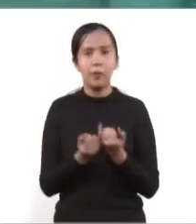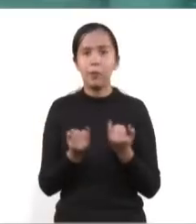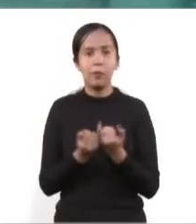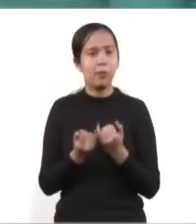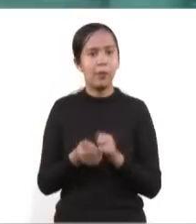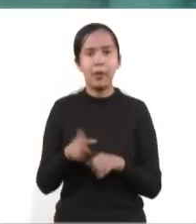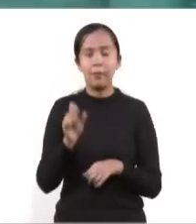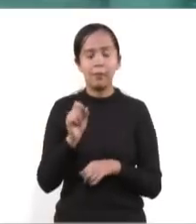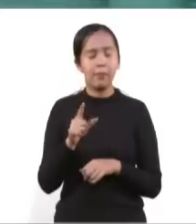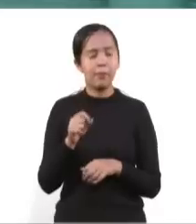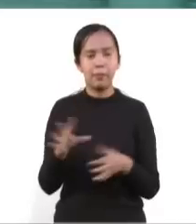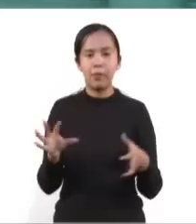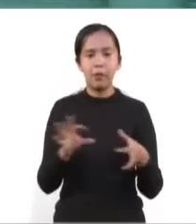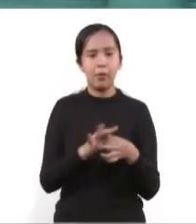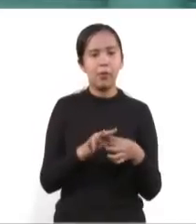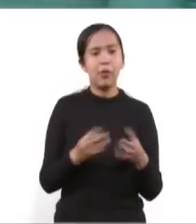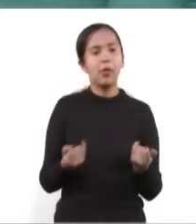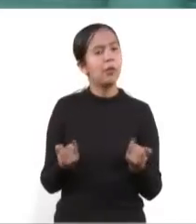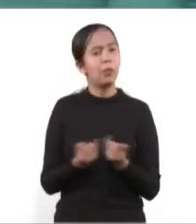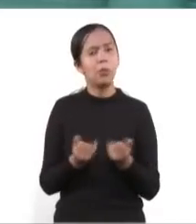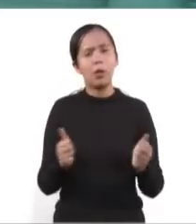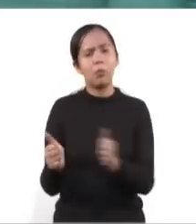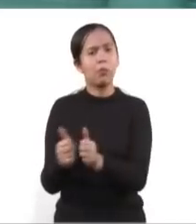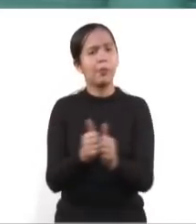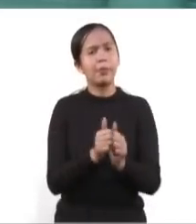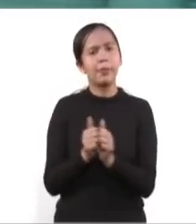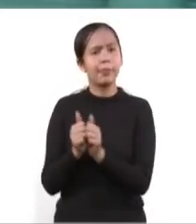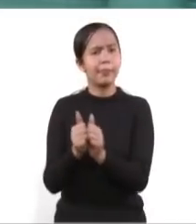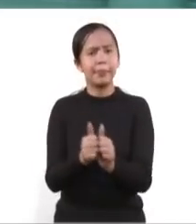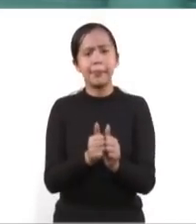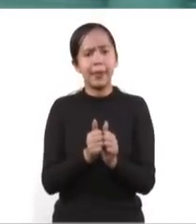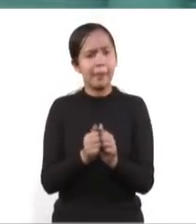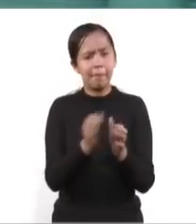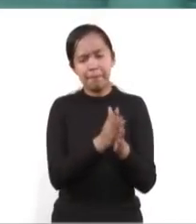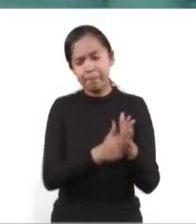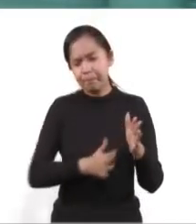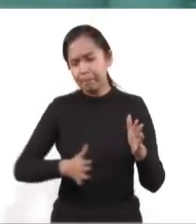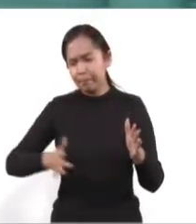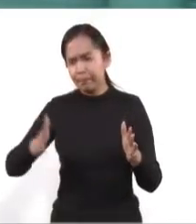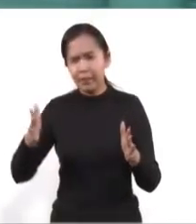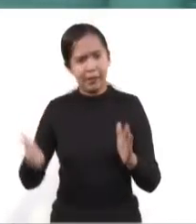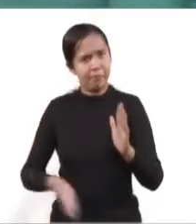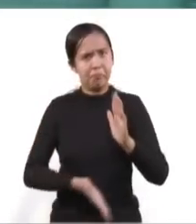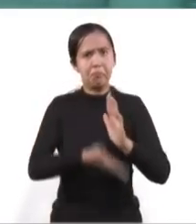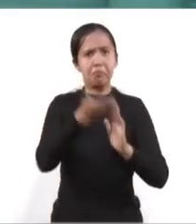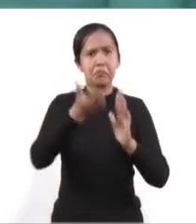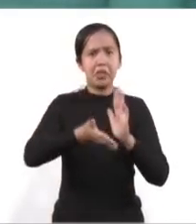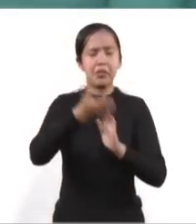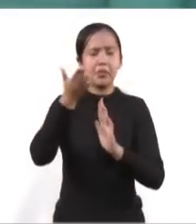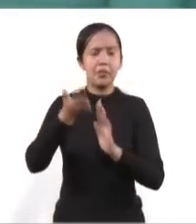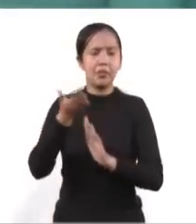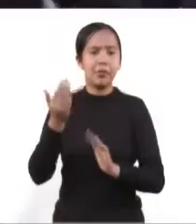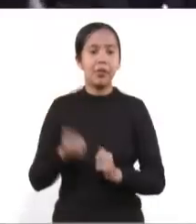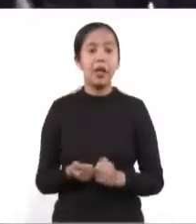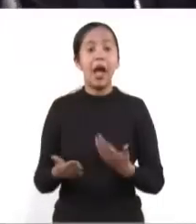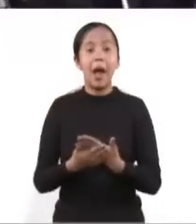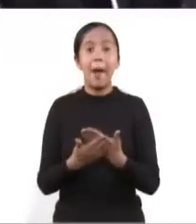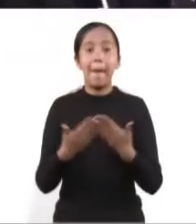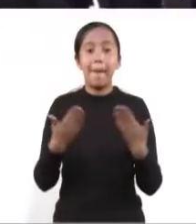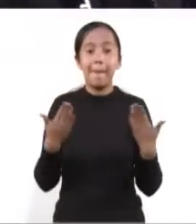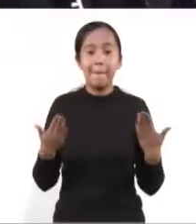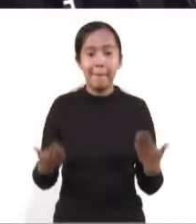del proyecto, acompañamiento durante el seguimiento de la construcción, y están